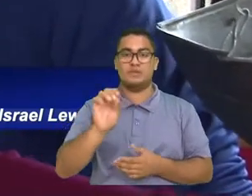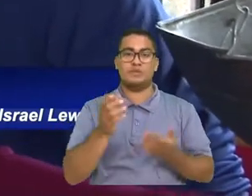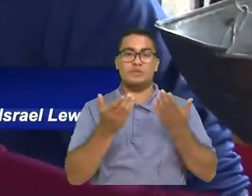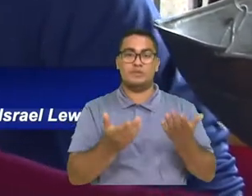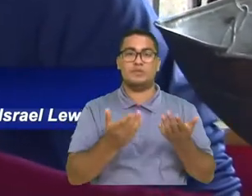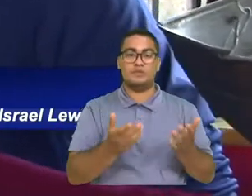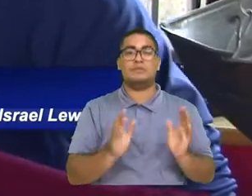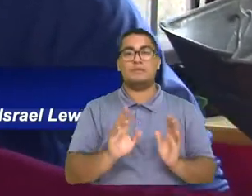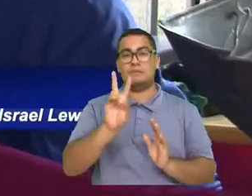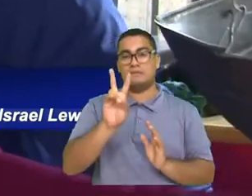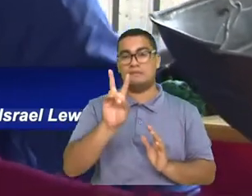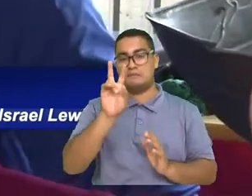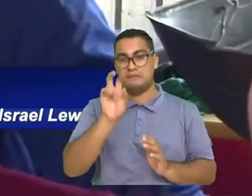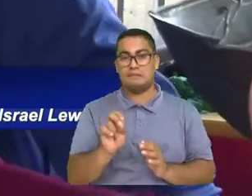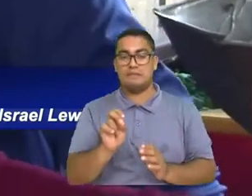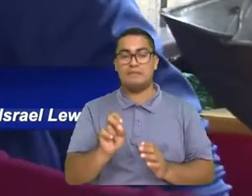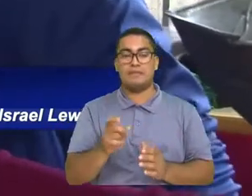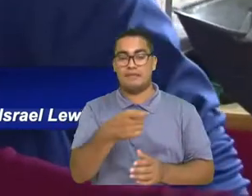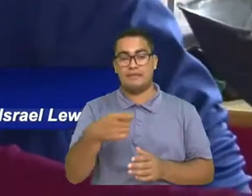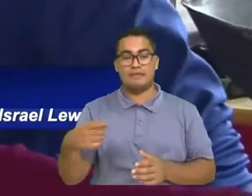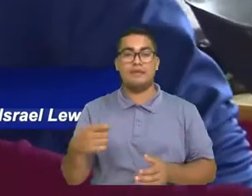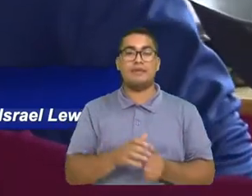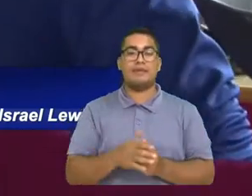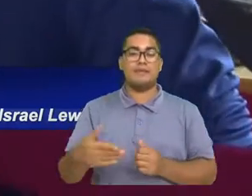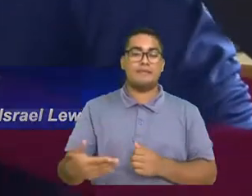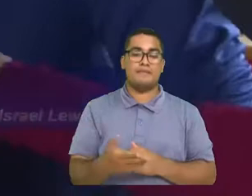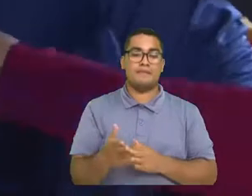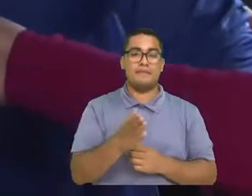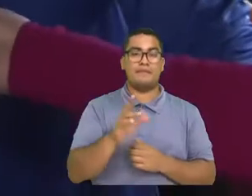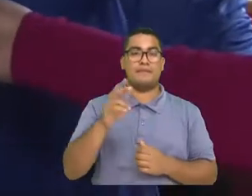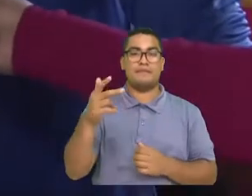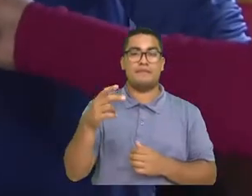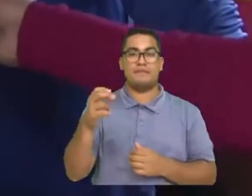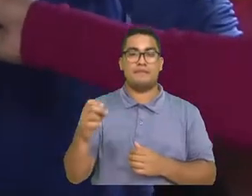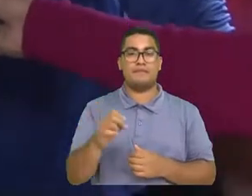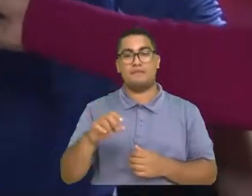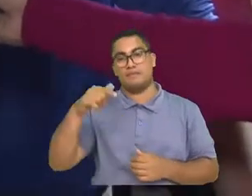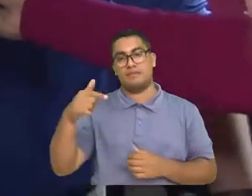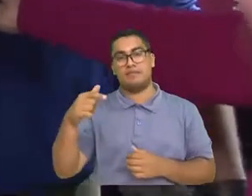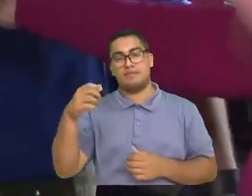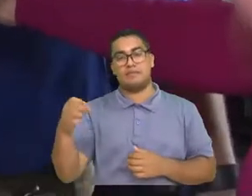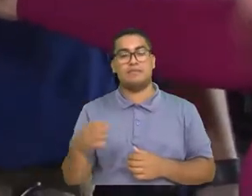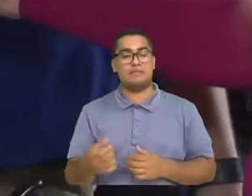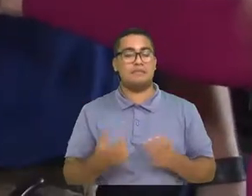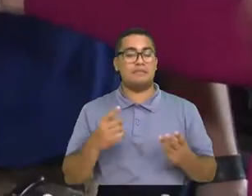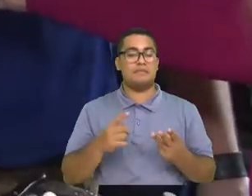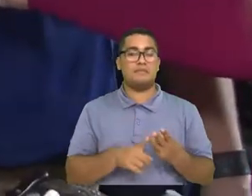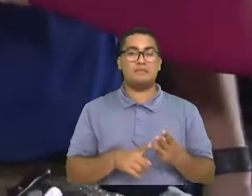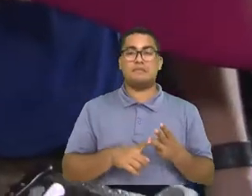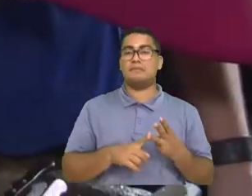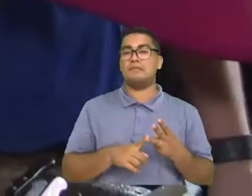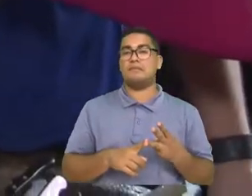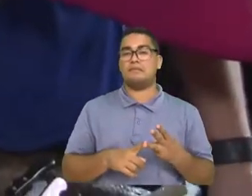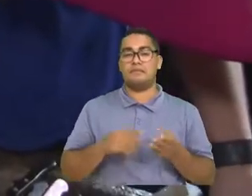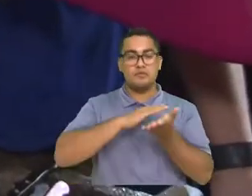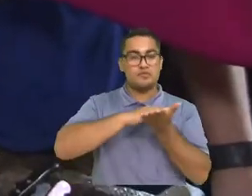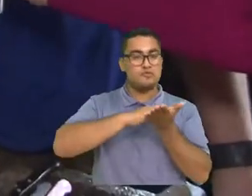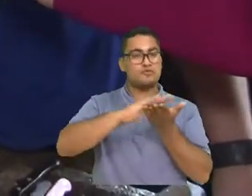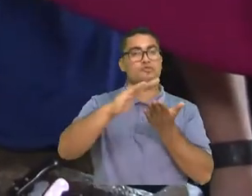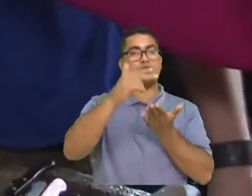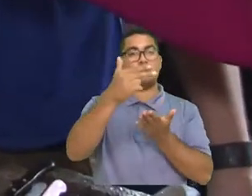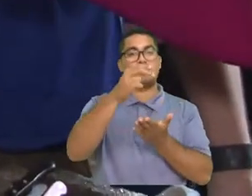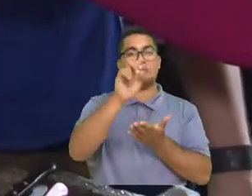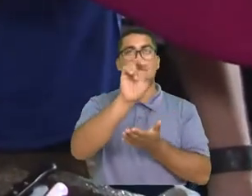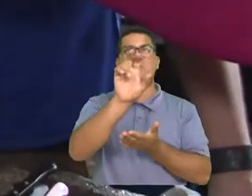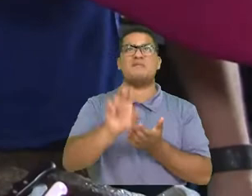20 camarones una libra. Y los pescados están a 80, 70 el blanco, la macarela 70 y el filete a 80.